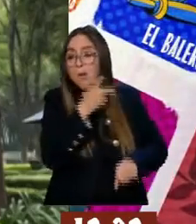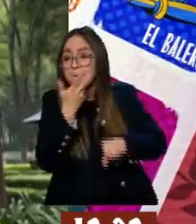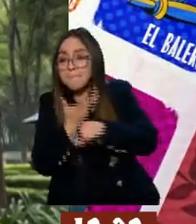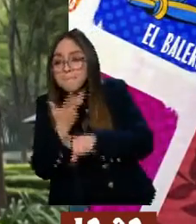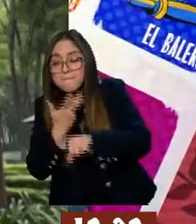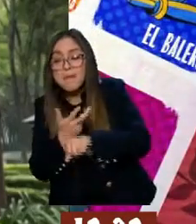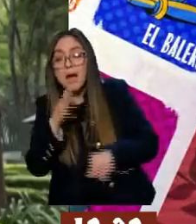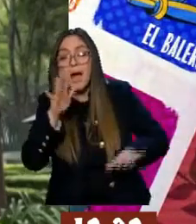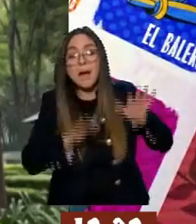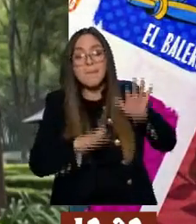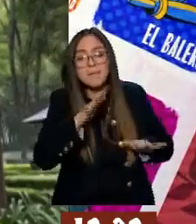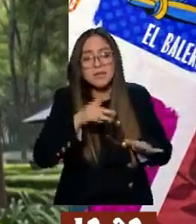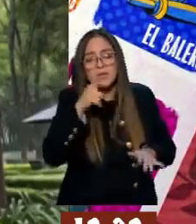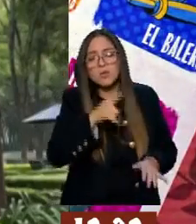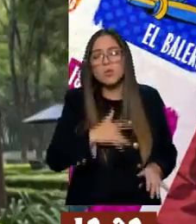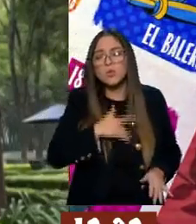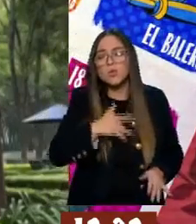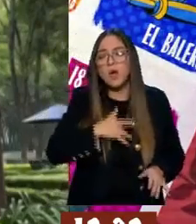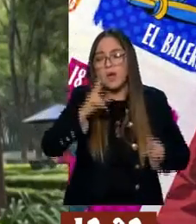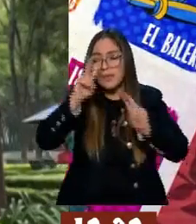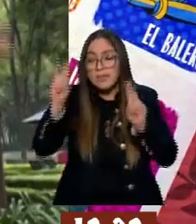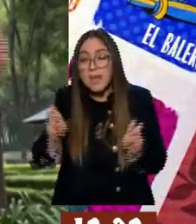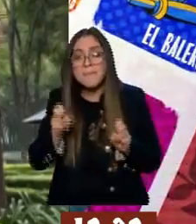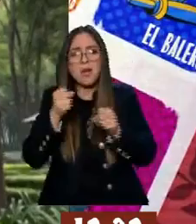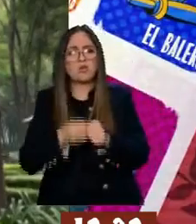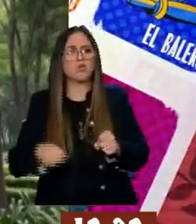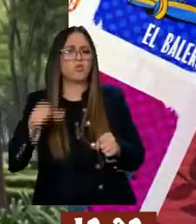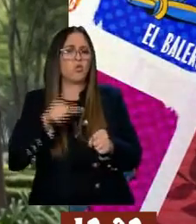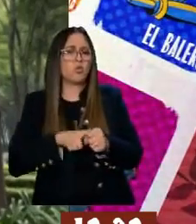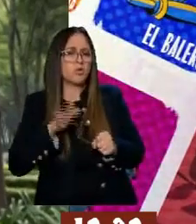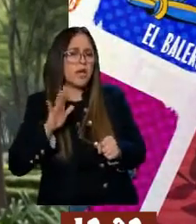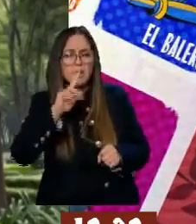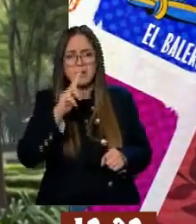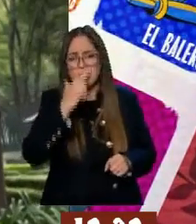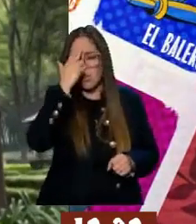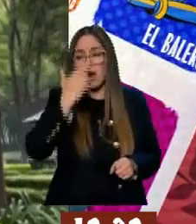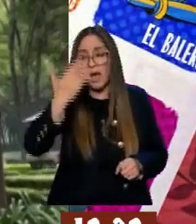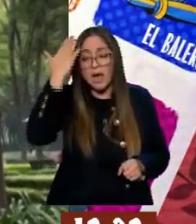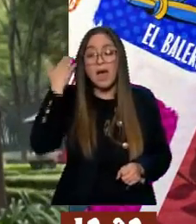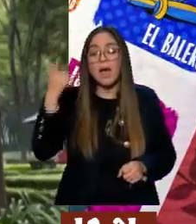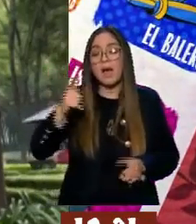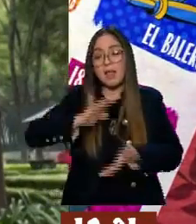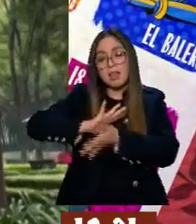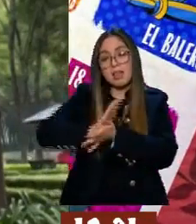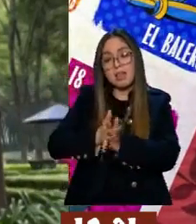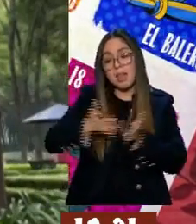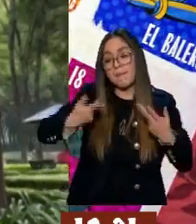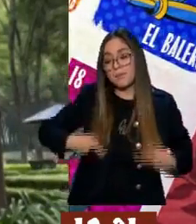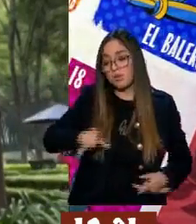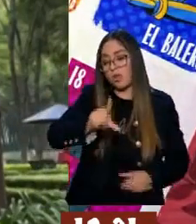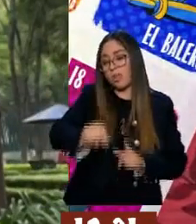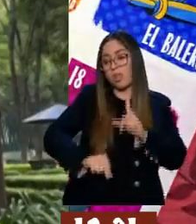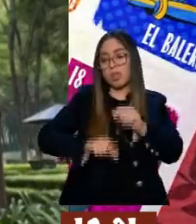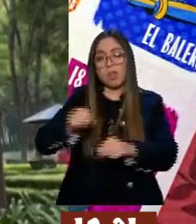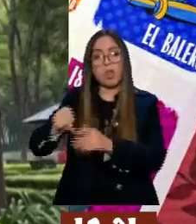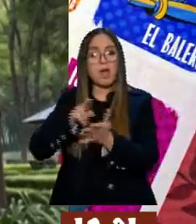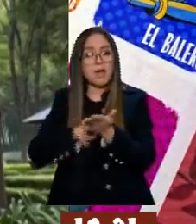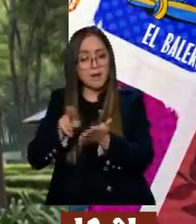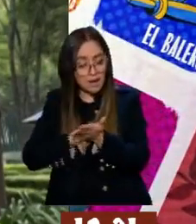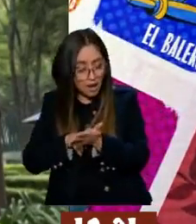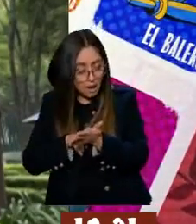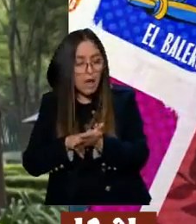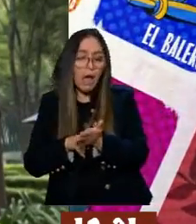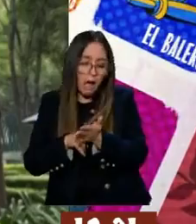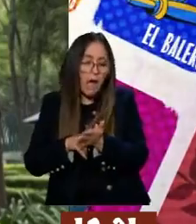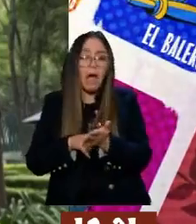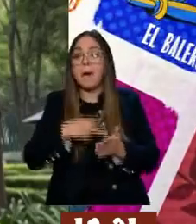muy espinosos, de corte muy social, bien mencionas a Jordan Peele y el tema del racismo, y en este caso creo que es muy interesante porque, en efecto,